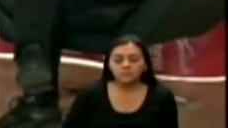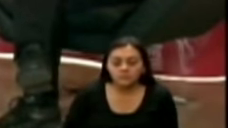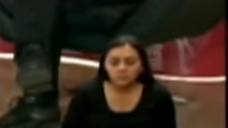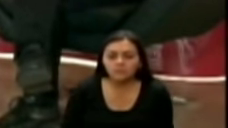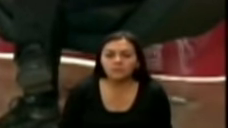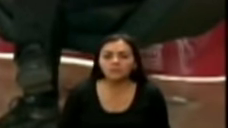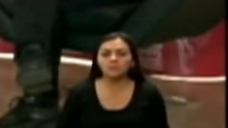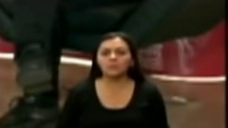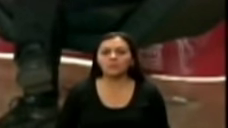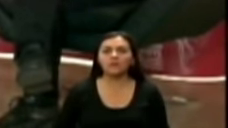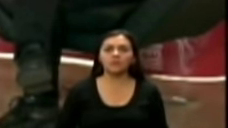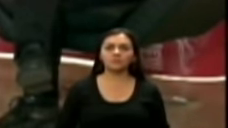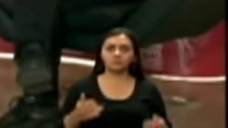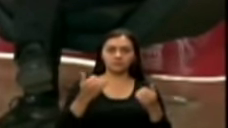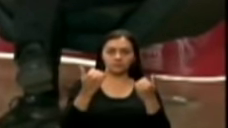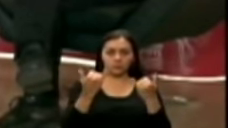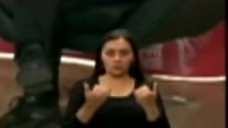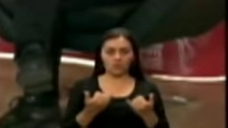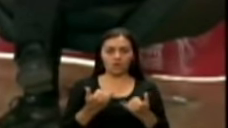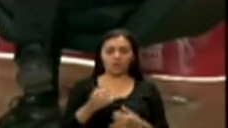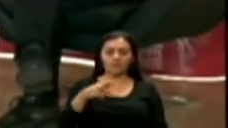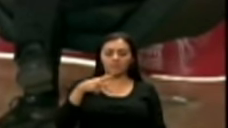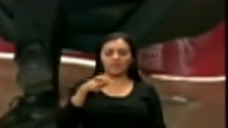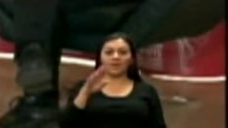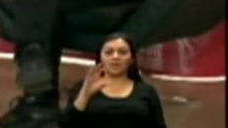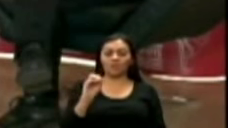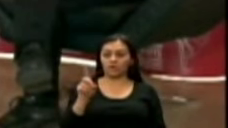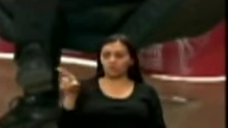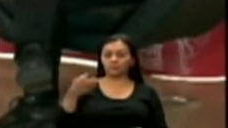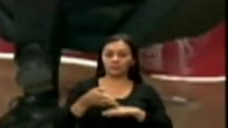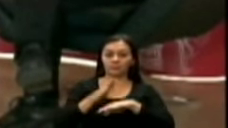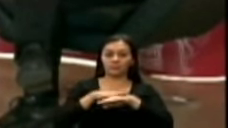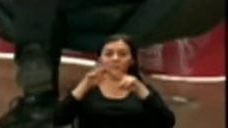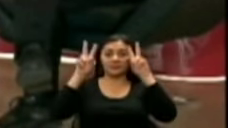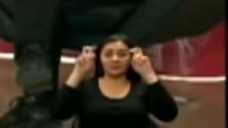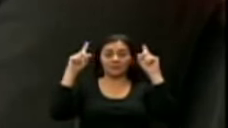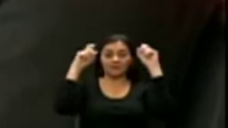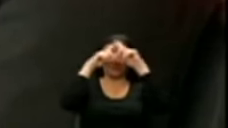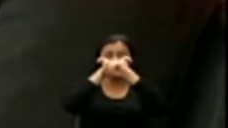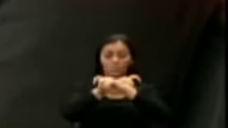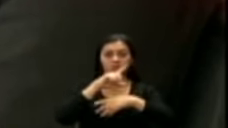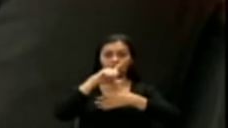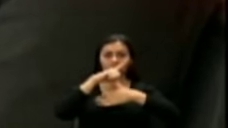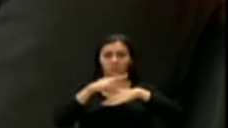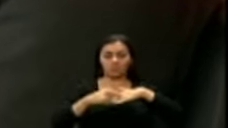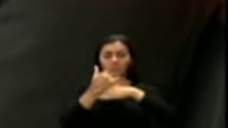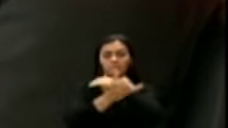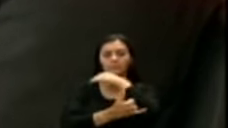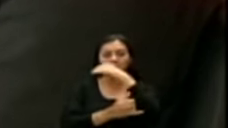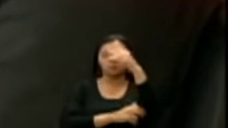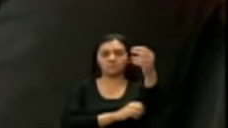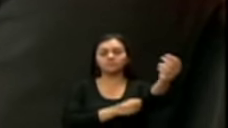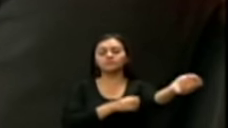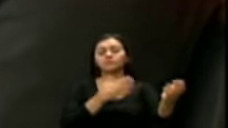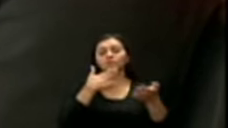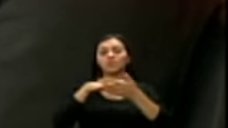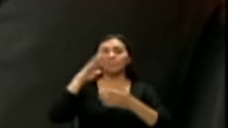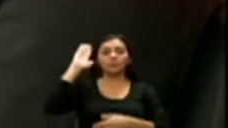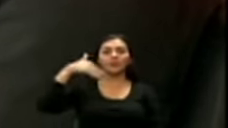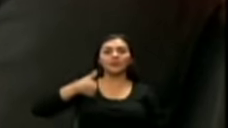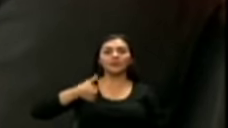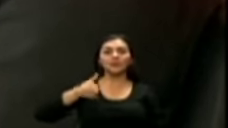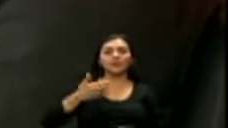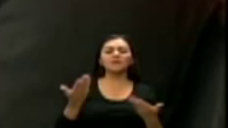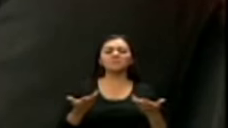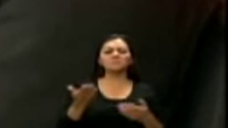Brieger. En esta circunstancia, las dificultades que están atravesando los países de América Latina, el caso particular de Argentina, por ejemplo,